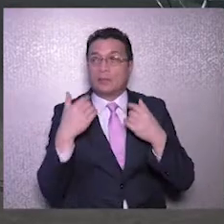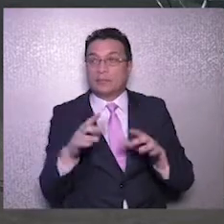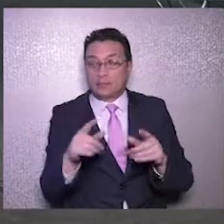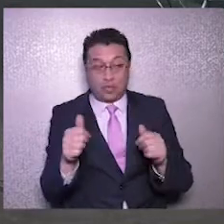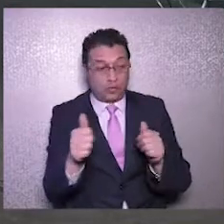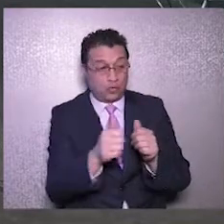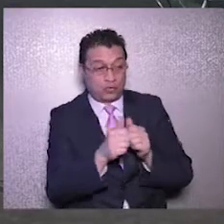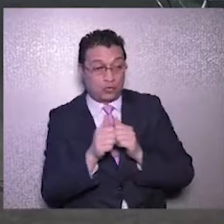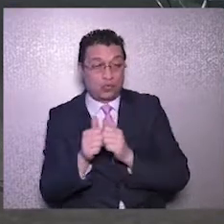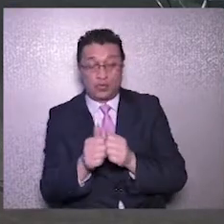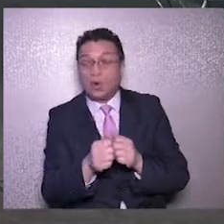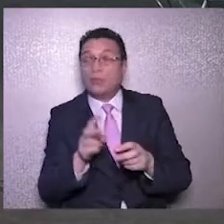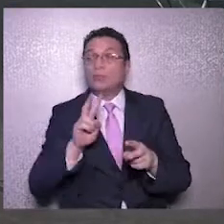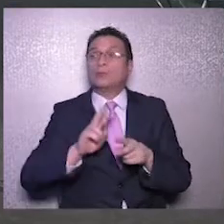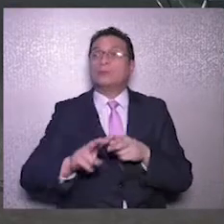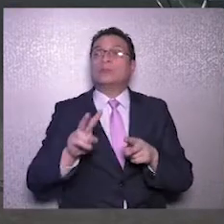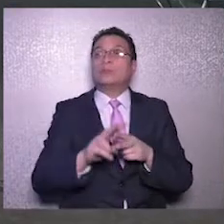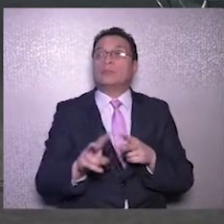ellos resolver este problema.